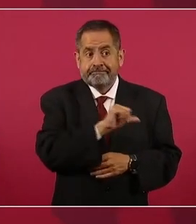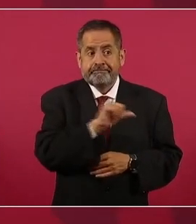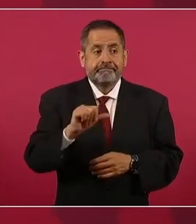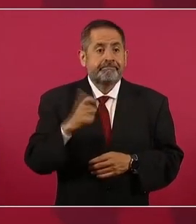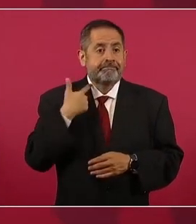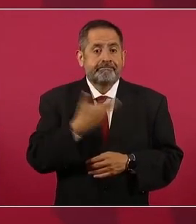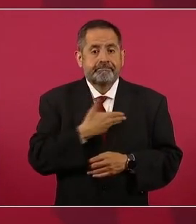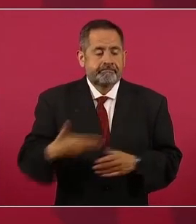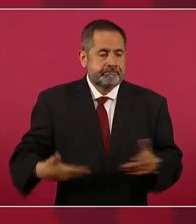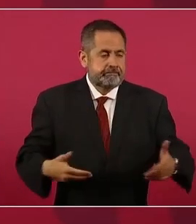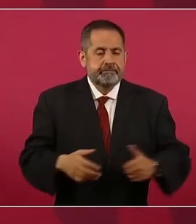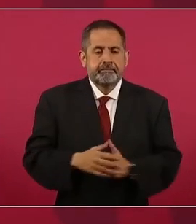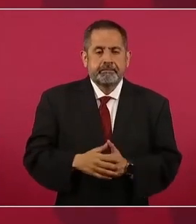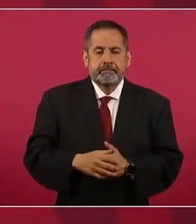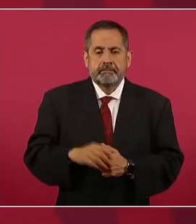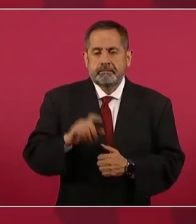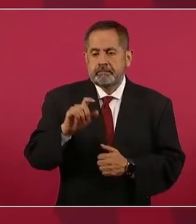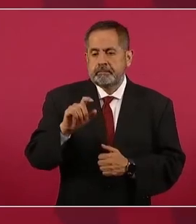el